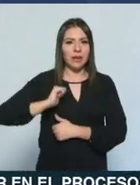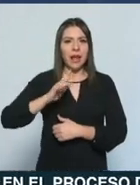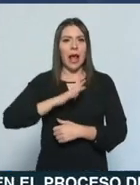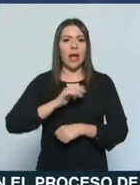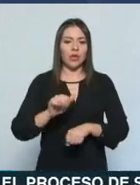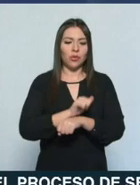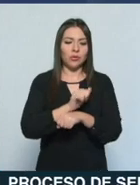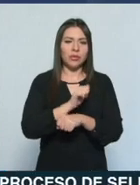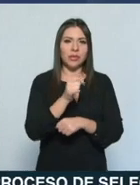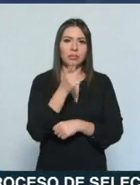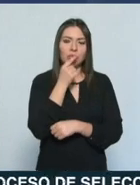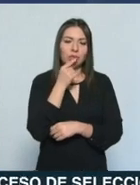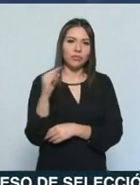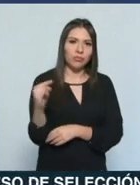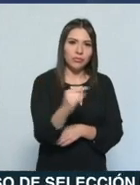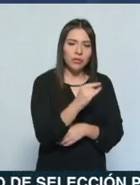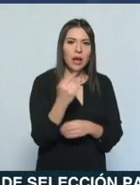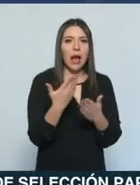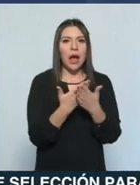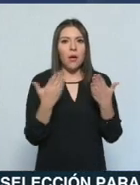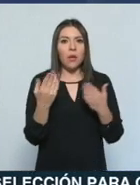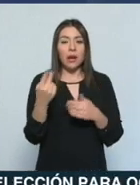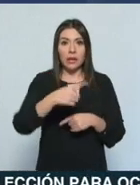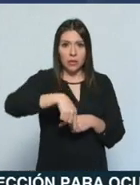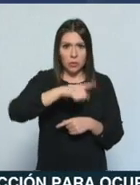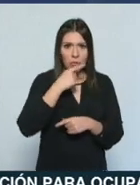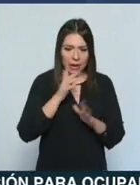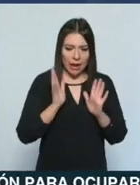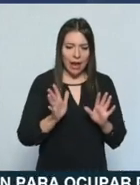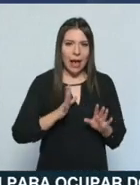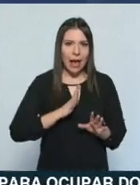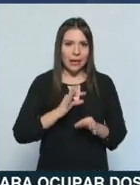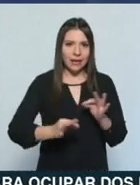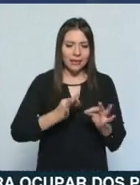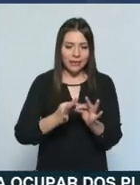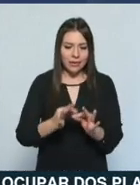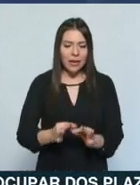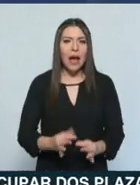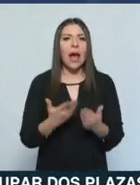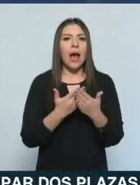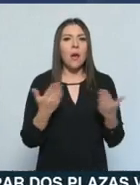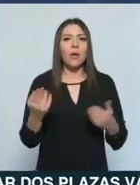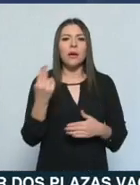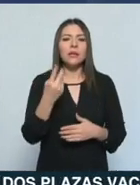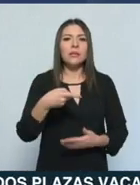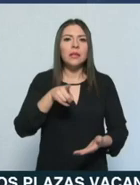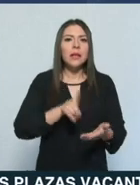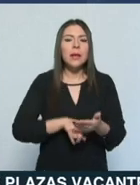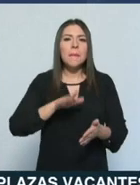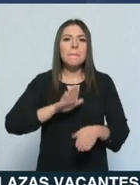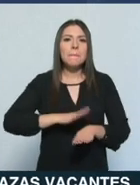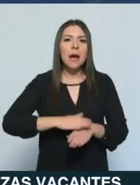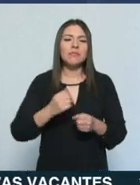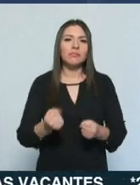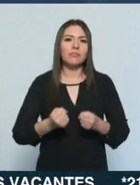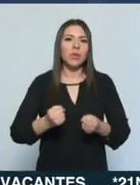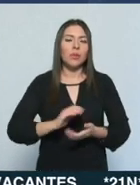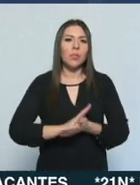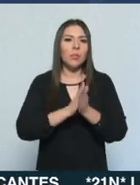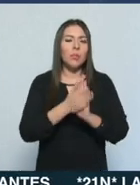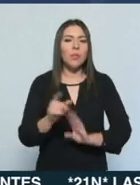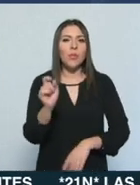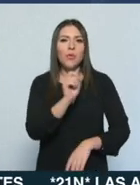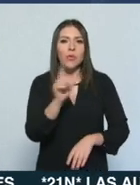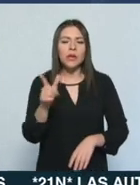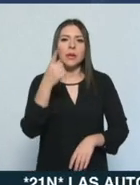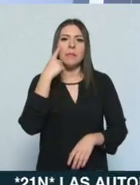que requieren ellos es tener una mejor connotación en términos de su actividad profesional. Valores, filosofía de